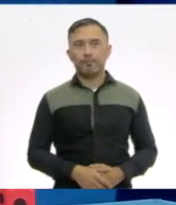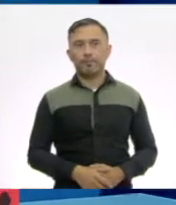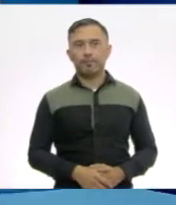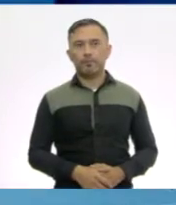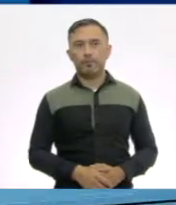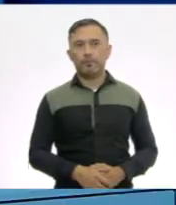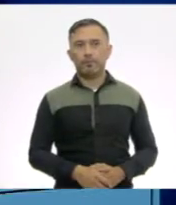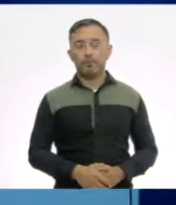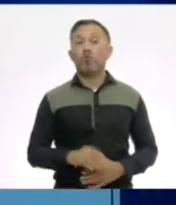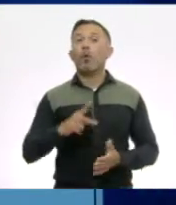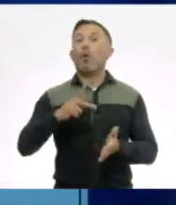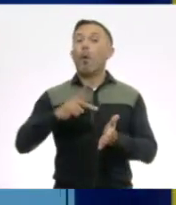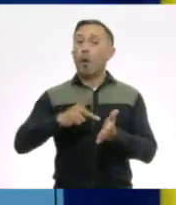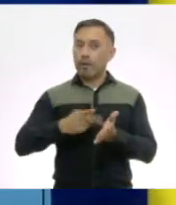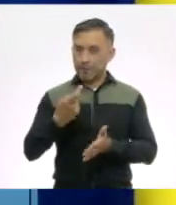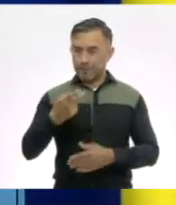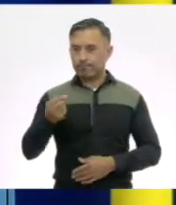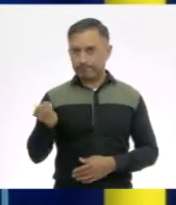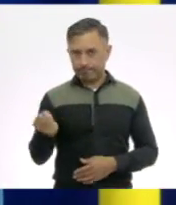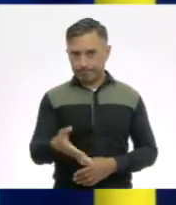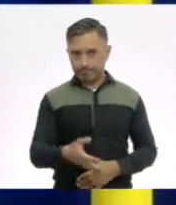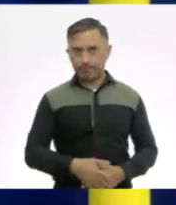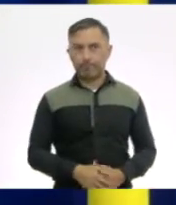Y luego tengo que tirar otra vez.